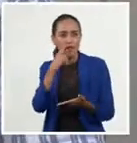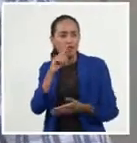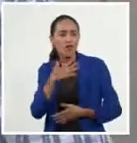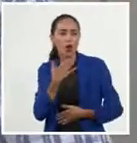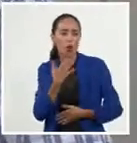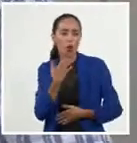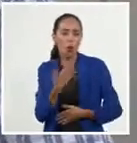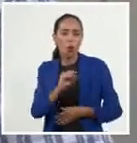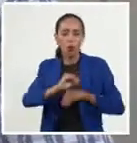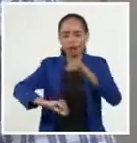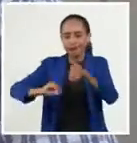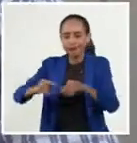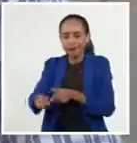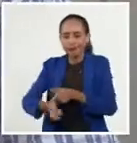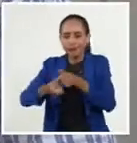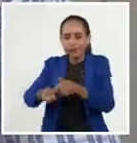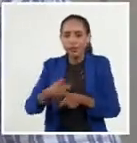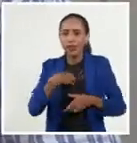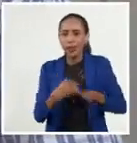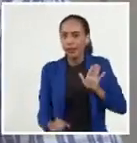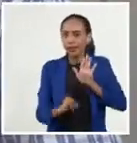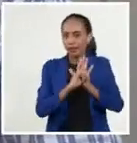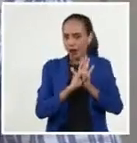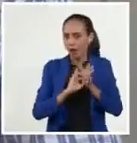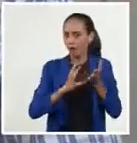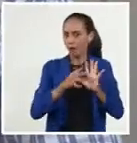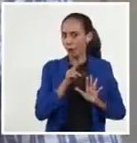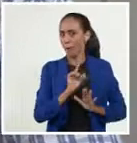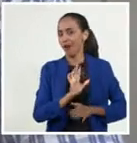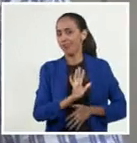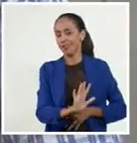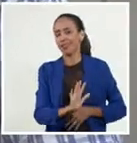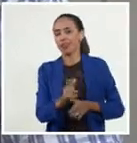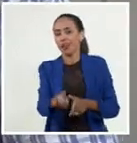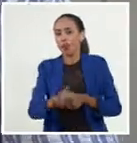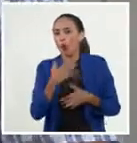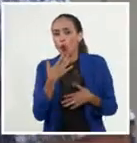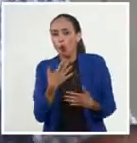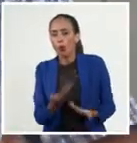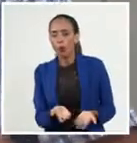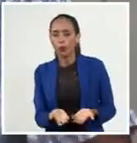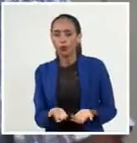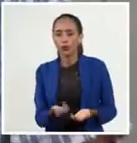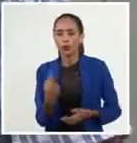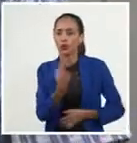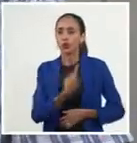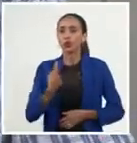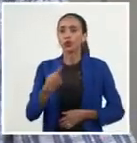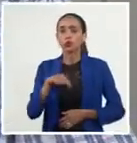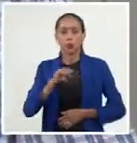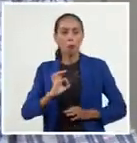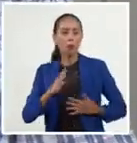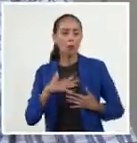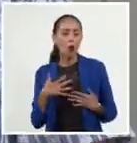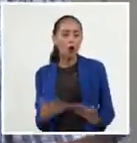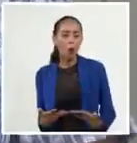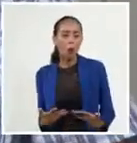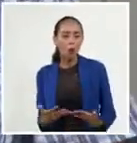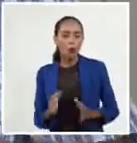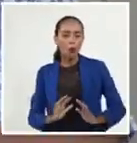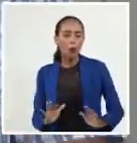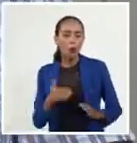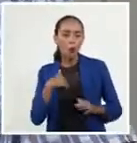agropecuaria y una identidad agropecuaria? Si no acomodamos, nos acomodamos nosotros mismos a